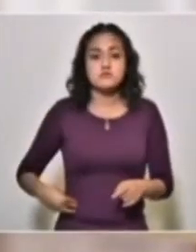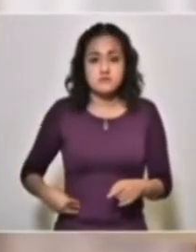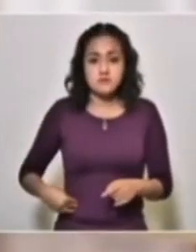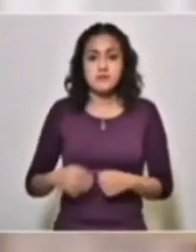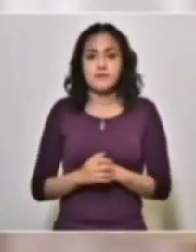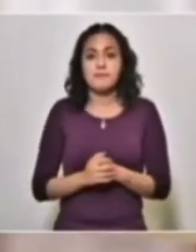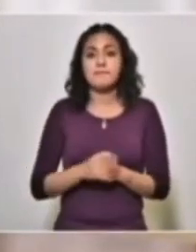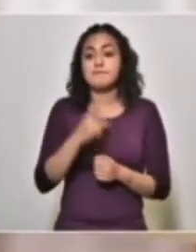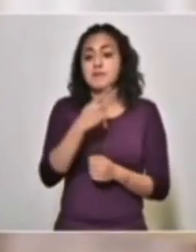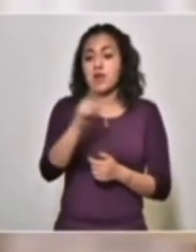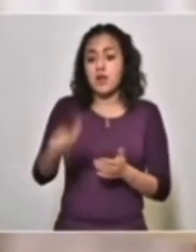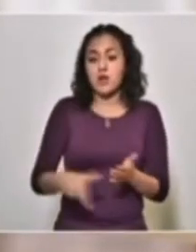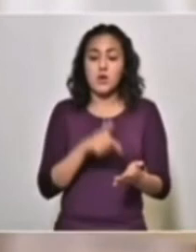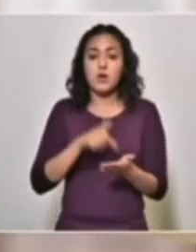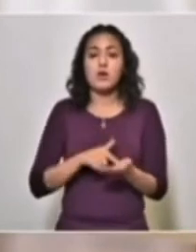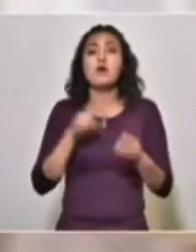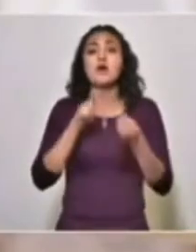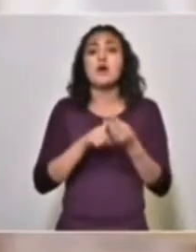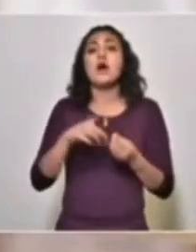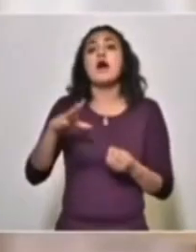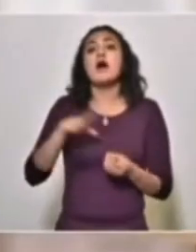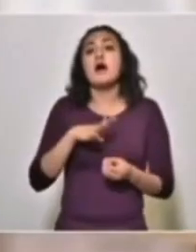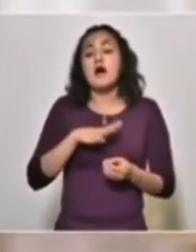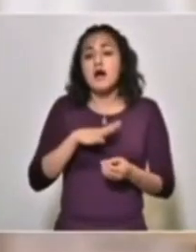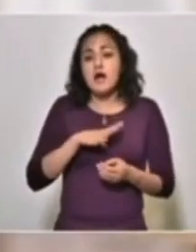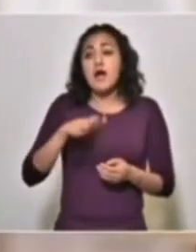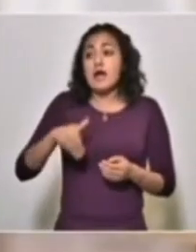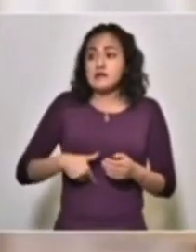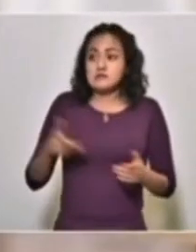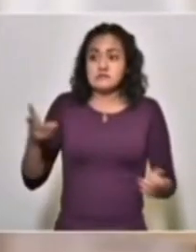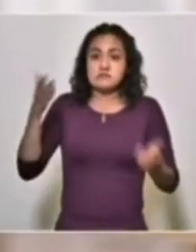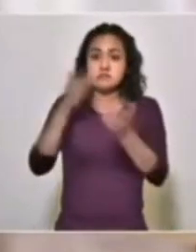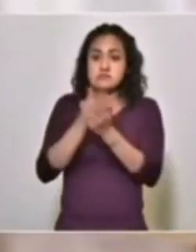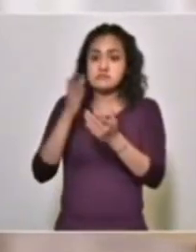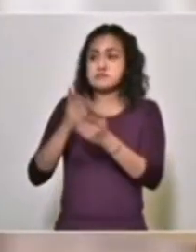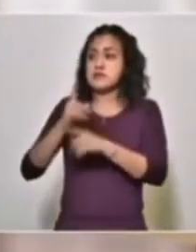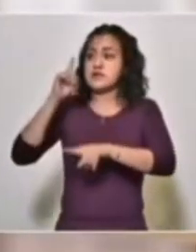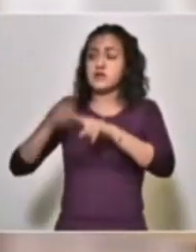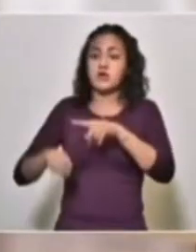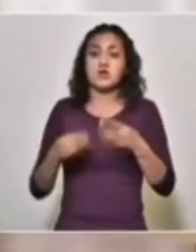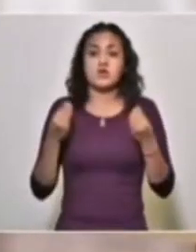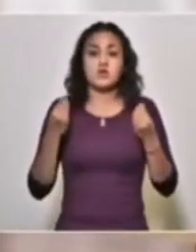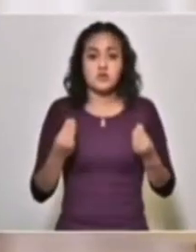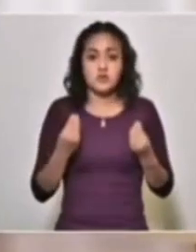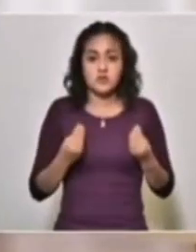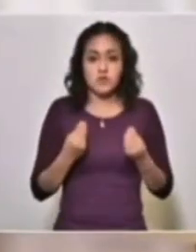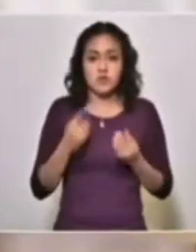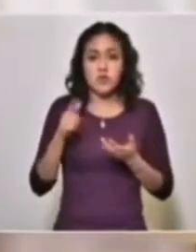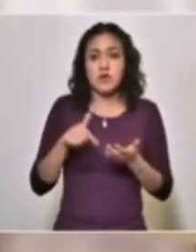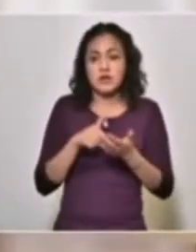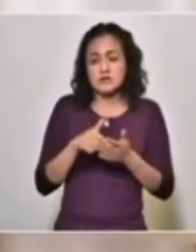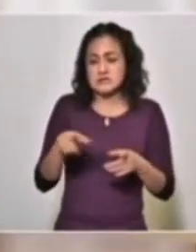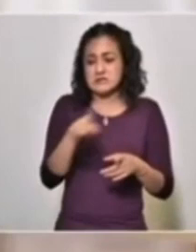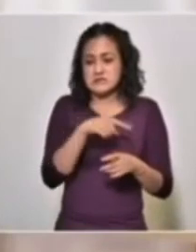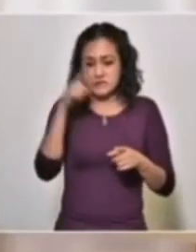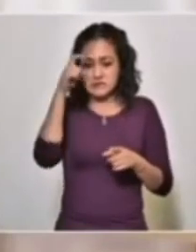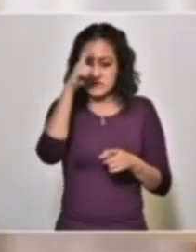a cada lugar donde había un incidente se desmantelaron muchas posiciones tensas